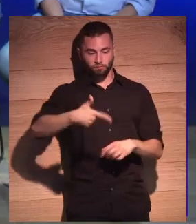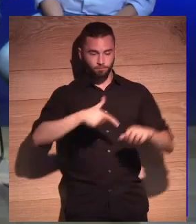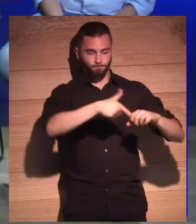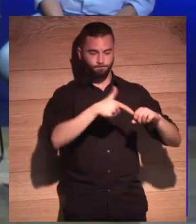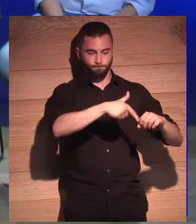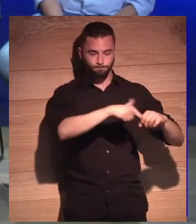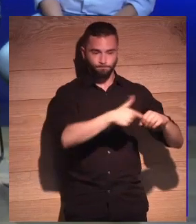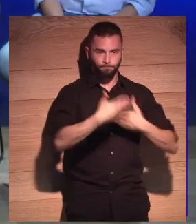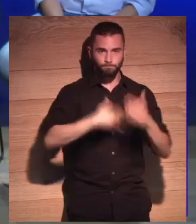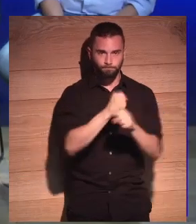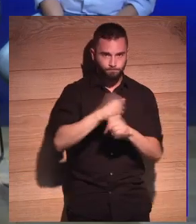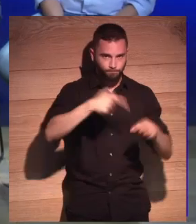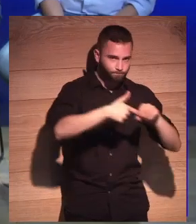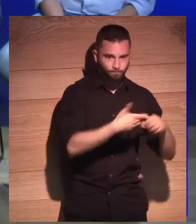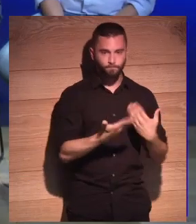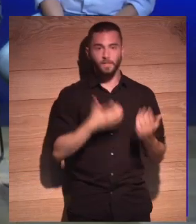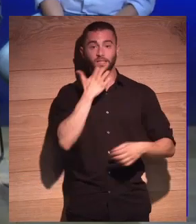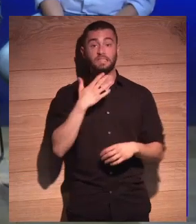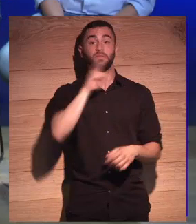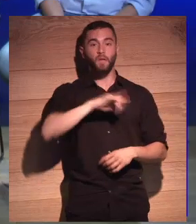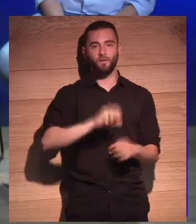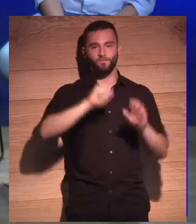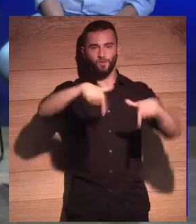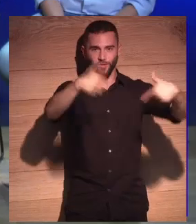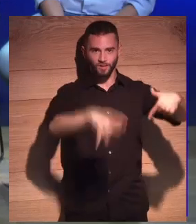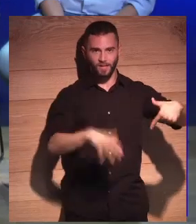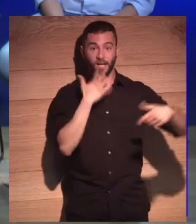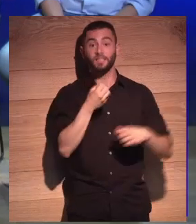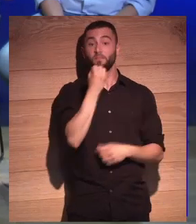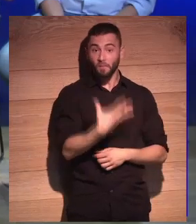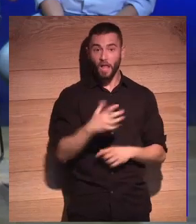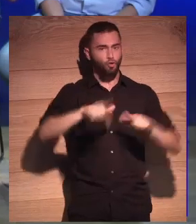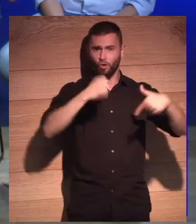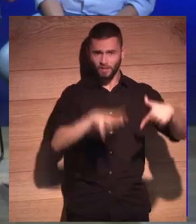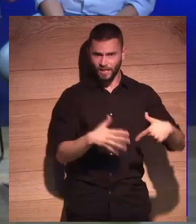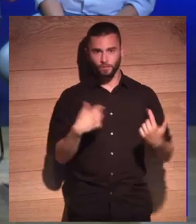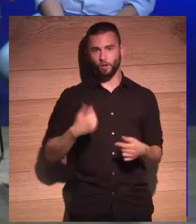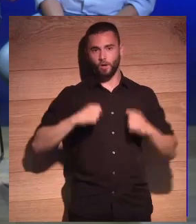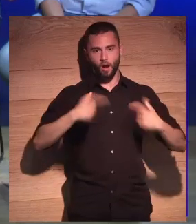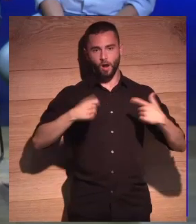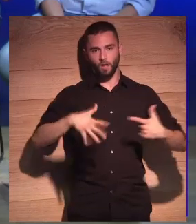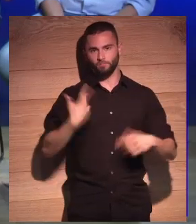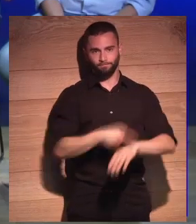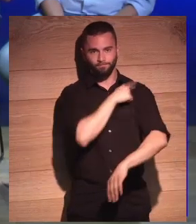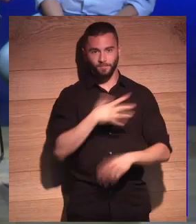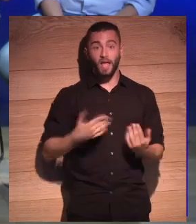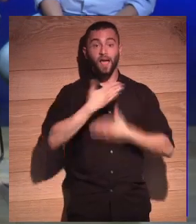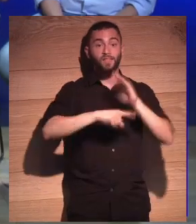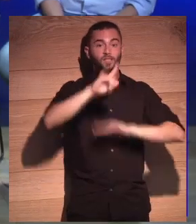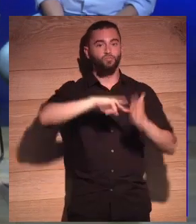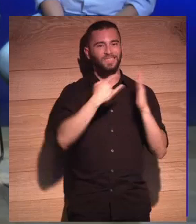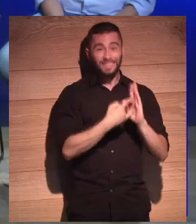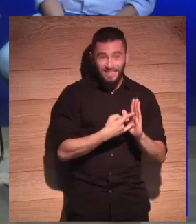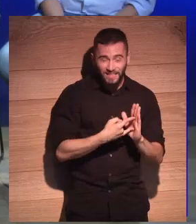a soldar. Y una vez que has soldado, si lo has hecho mal, lo tiras, si lo has hecho bien, lo tiras. Luego el coste es brutal. Han desarrollado un